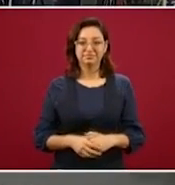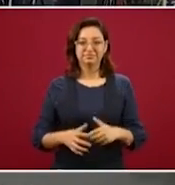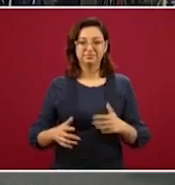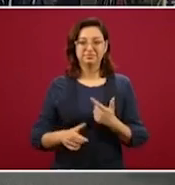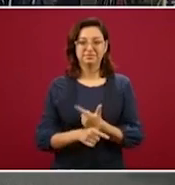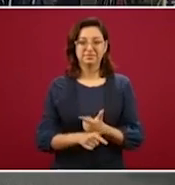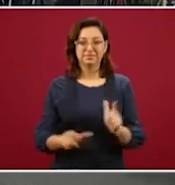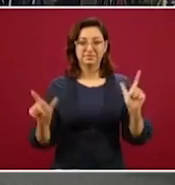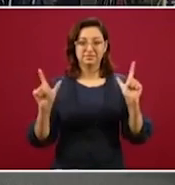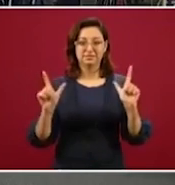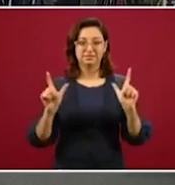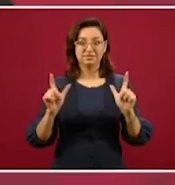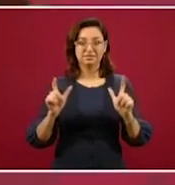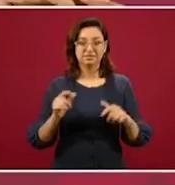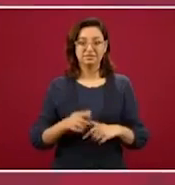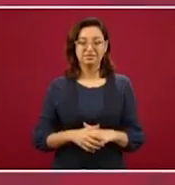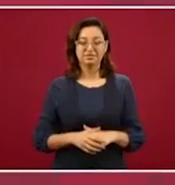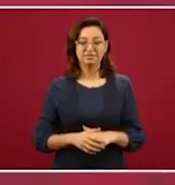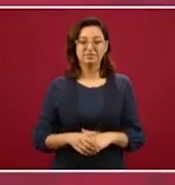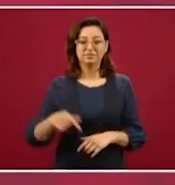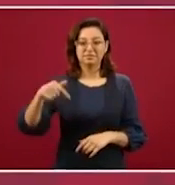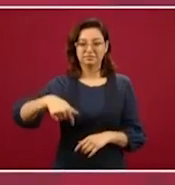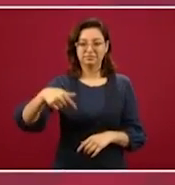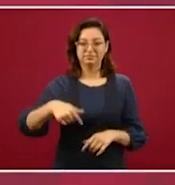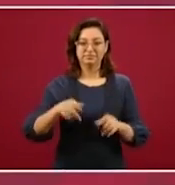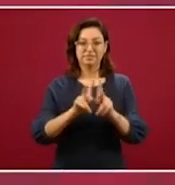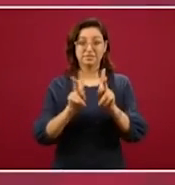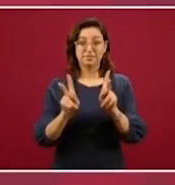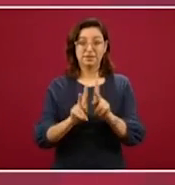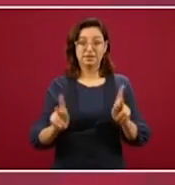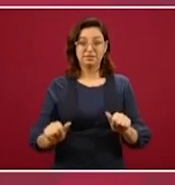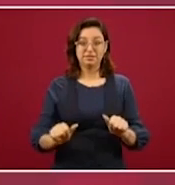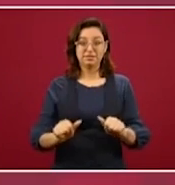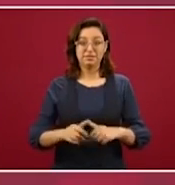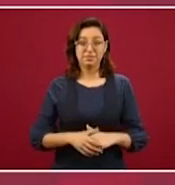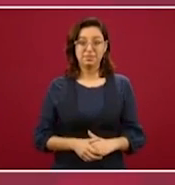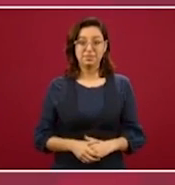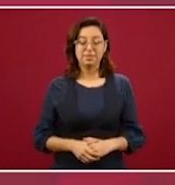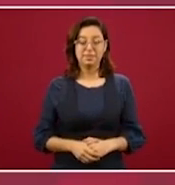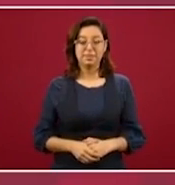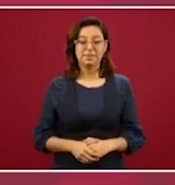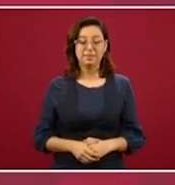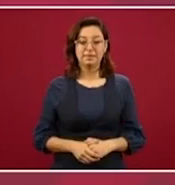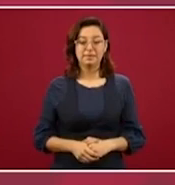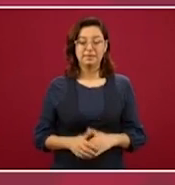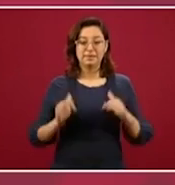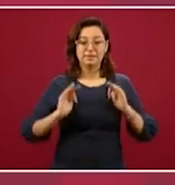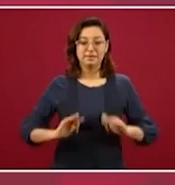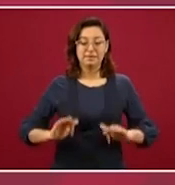libertad absoluta, pero aquí paz y tranquilidad. ¿Sí?